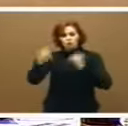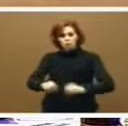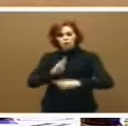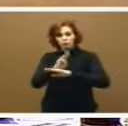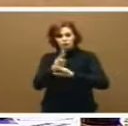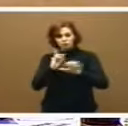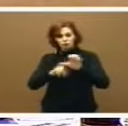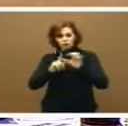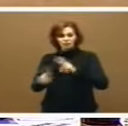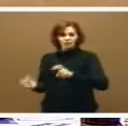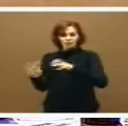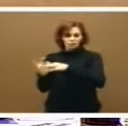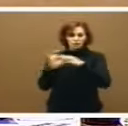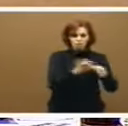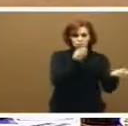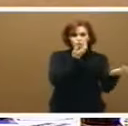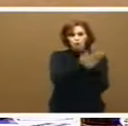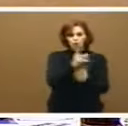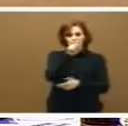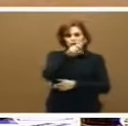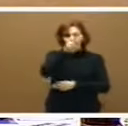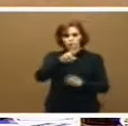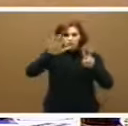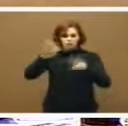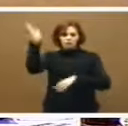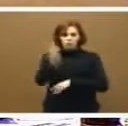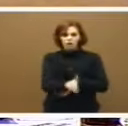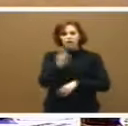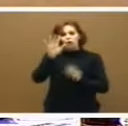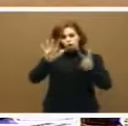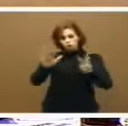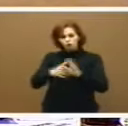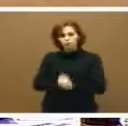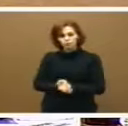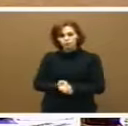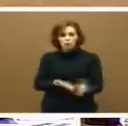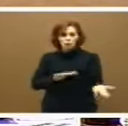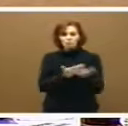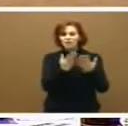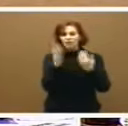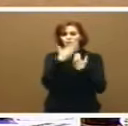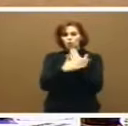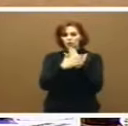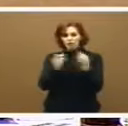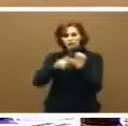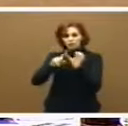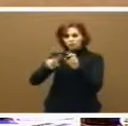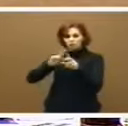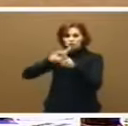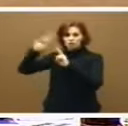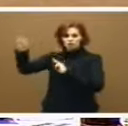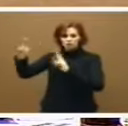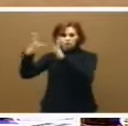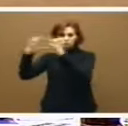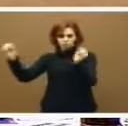Extremadura en relación con la propuesta de impulso ante el Pleno 127 barra 8, que instaba al Gobierno de Extremadura a acordar con las entidades